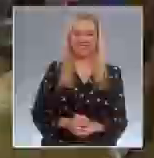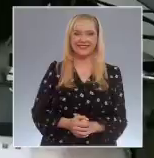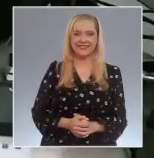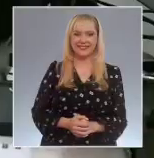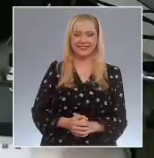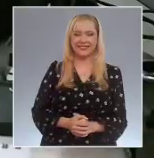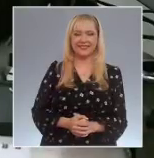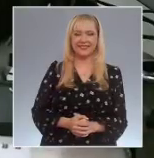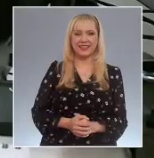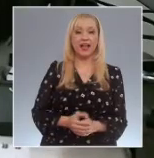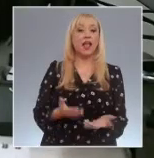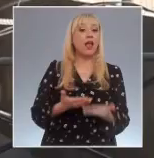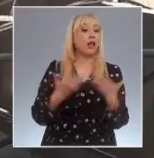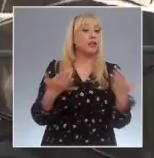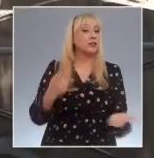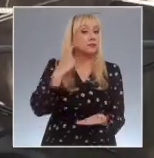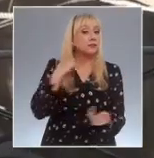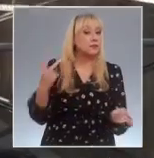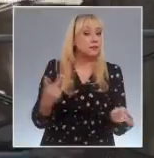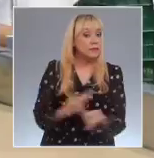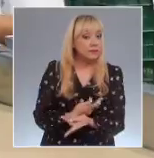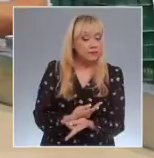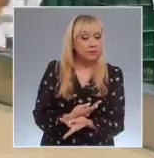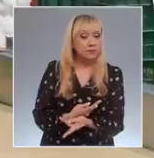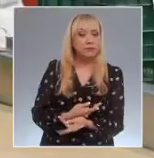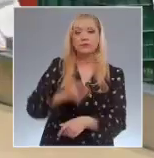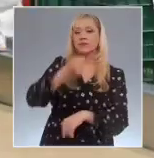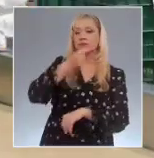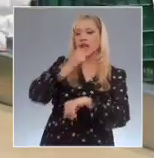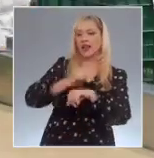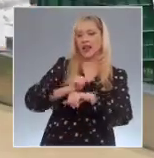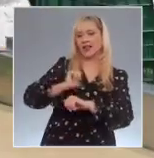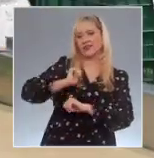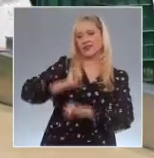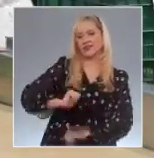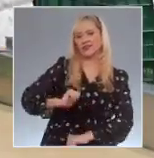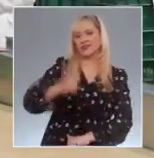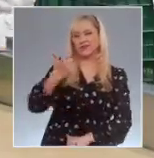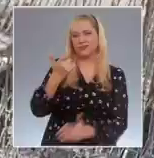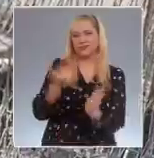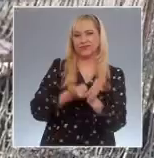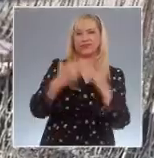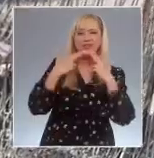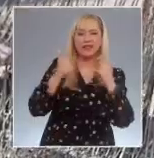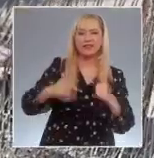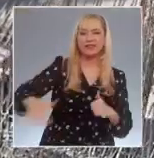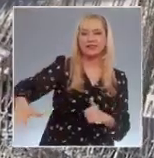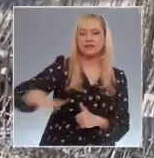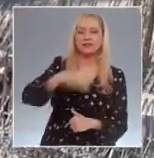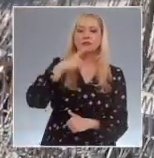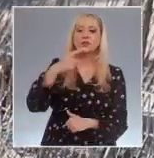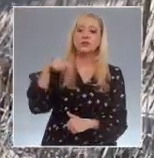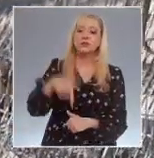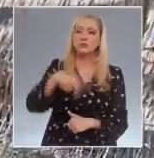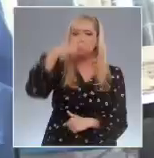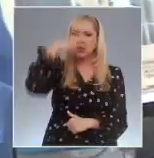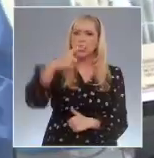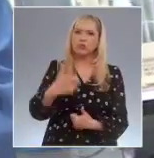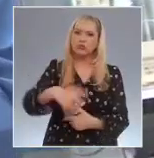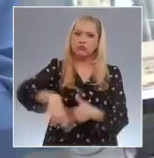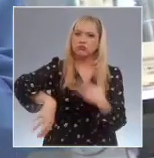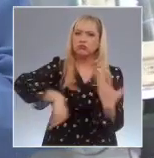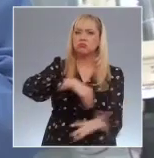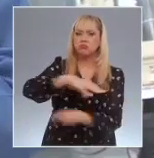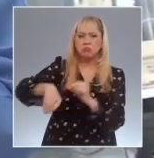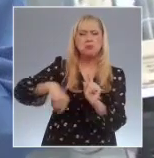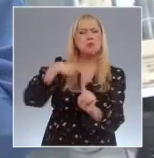Más adelante, el secretario de Hacienda asegura que la economía del país mantendrá la tendencia positiva